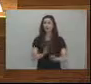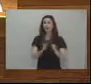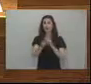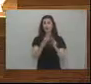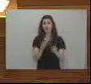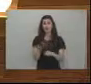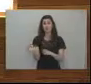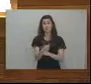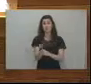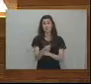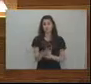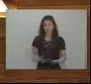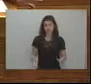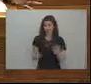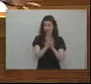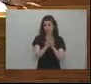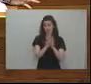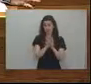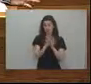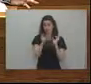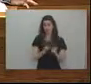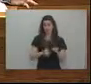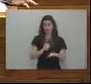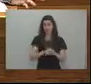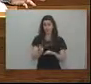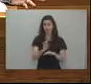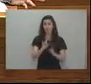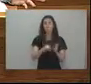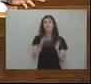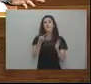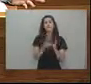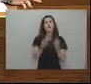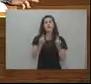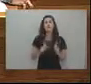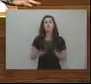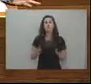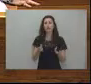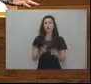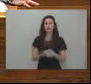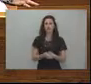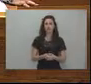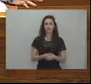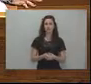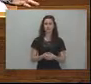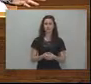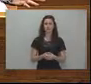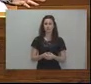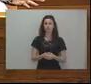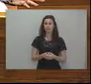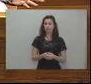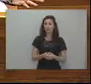potencialmente vulnerando la legalidad, ¿no? Cuestiones como han planteado el plan del retorno de talento migrado, lo compartimos,